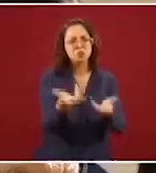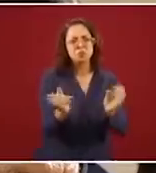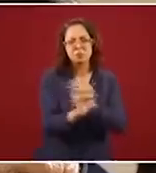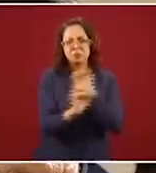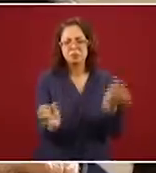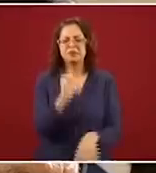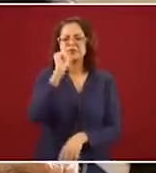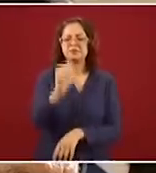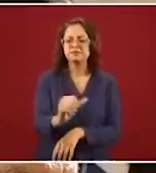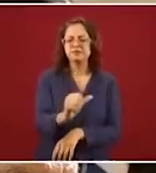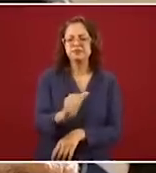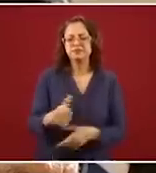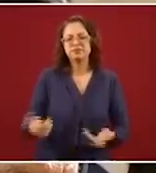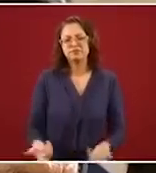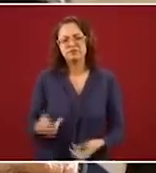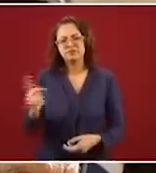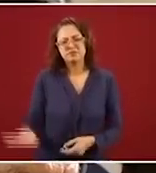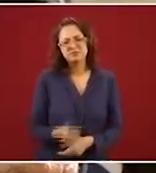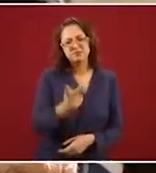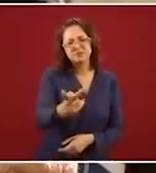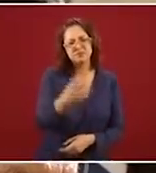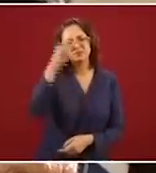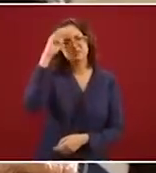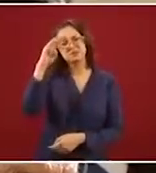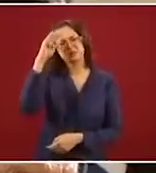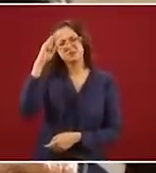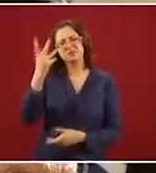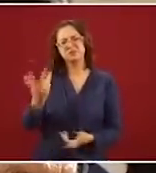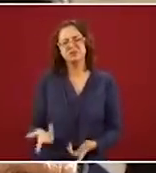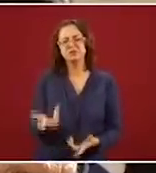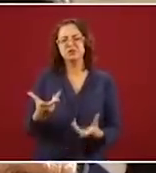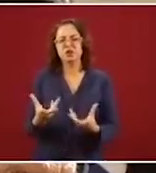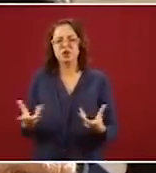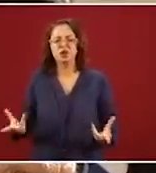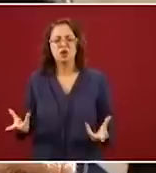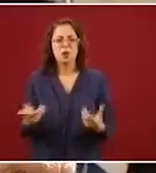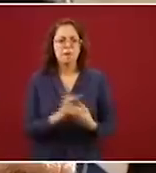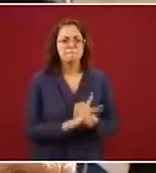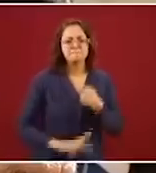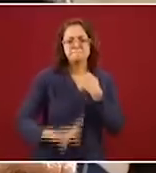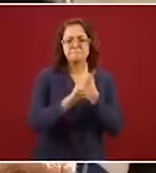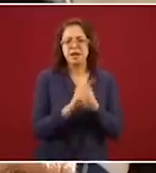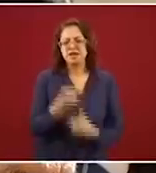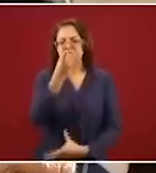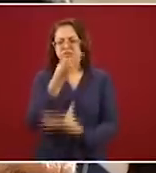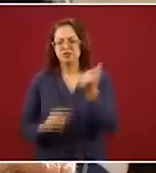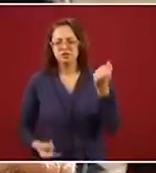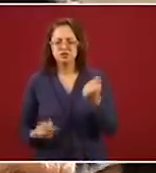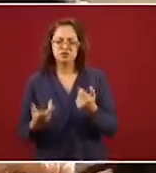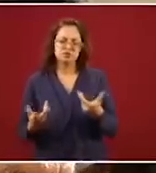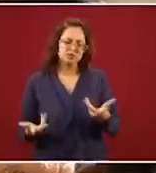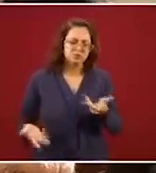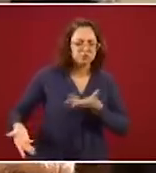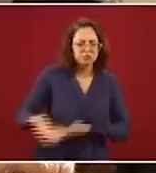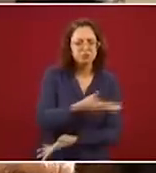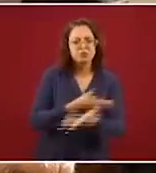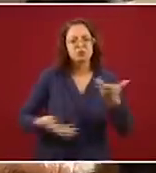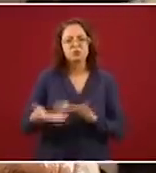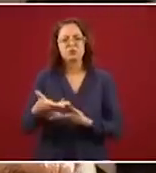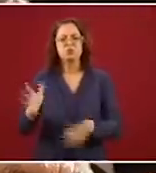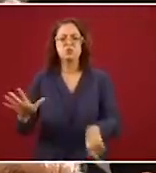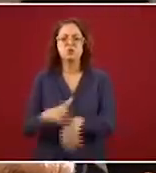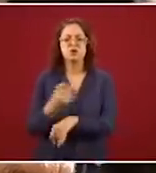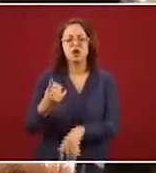preguntar a usted si acaso se contempla una cooperación binacional o trinacional, porque hay un número de ambulancias que desechan